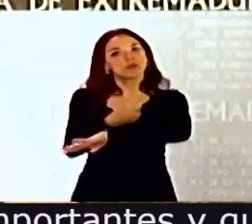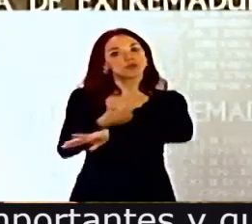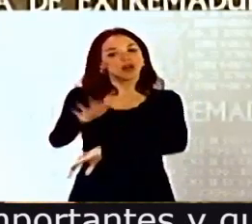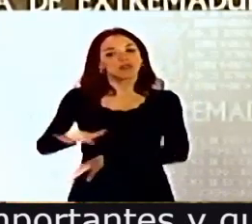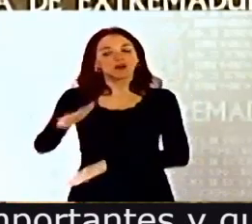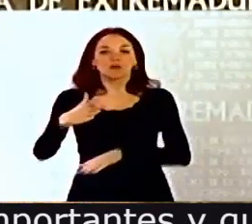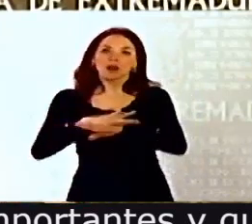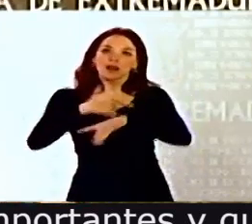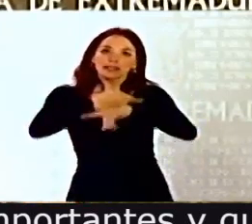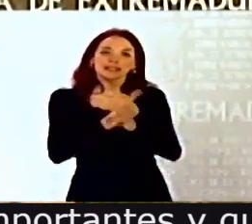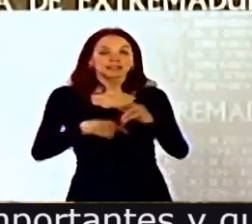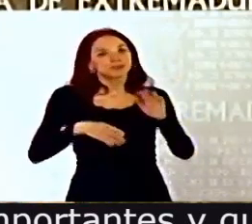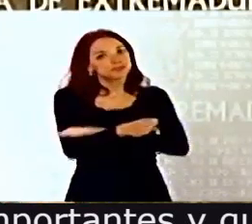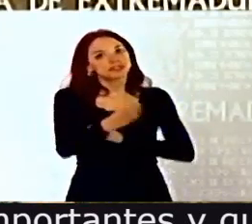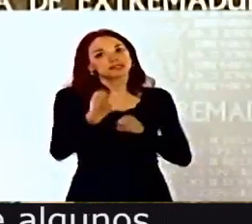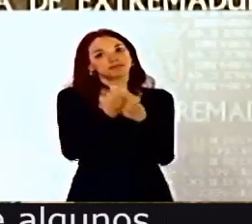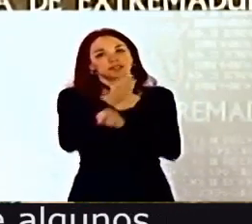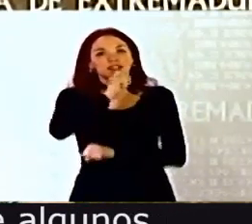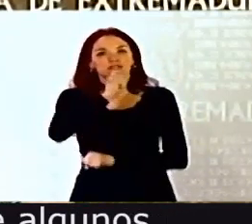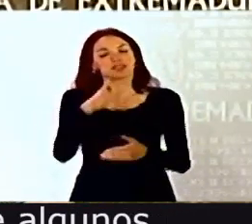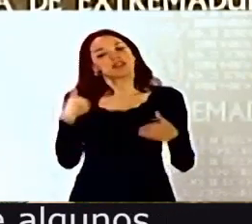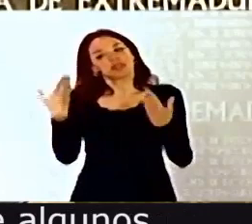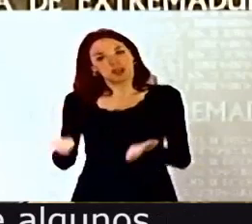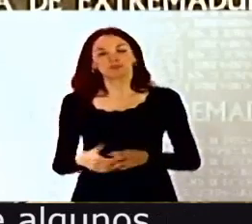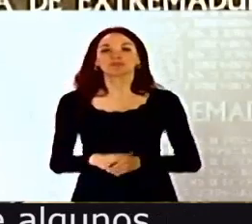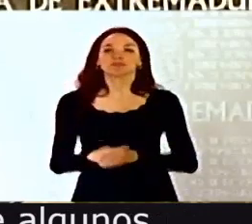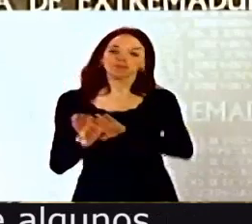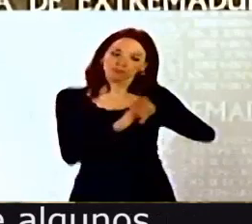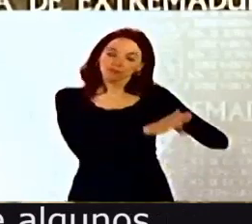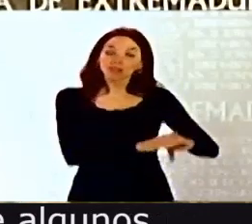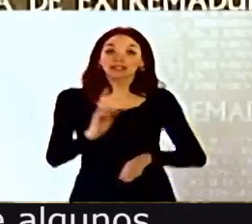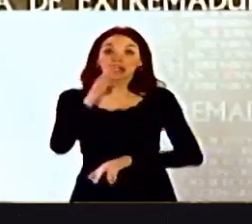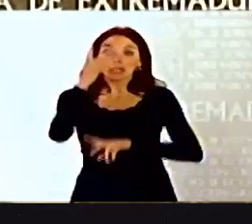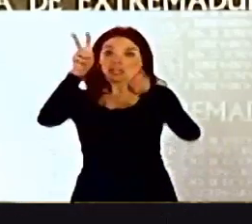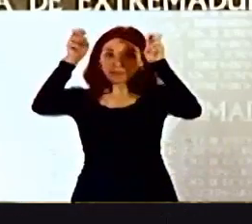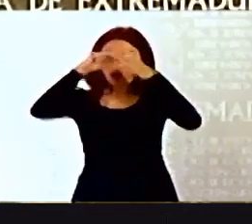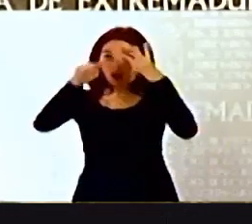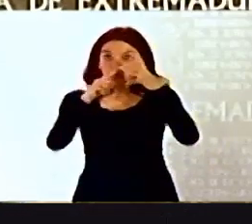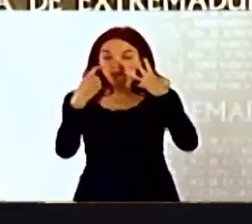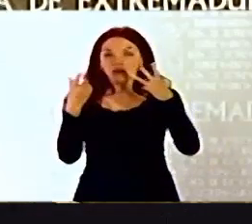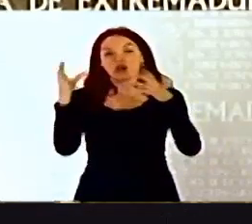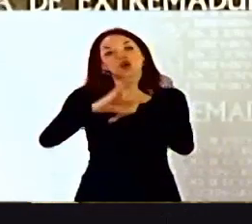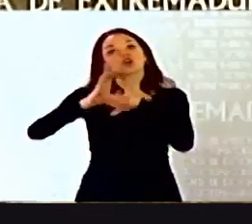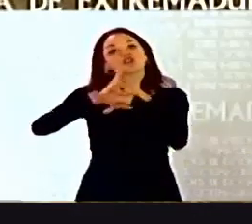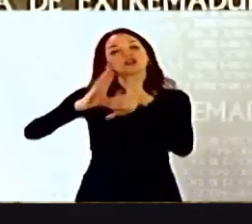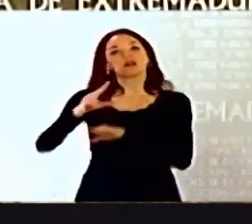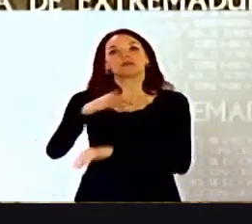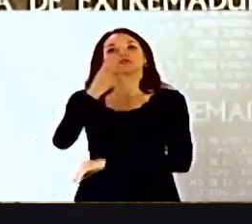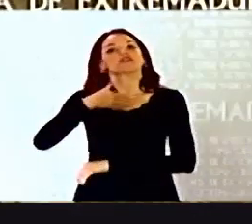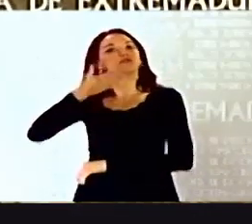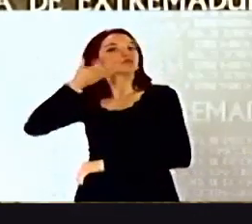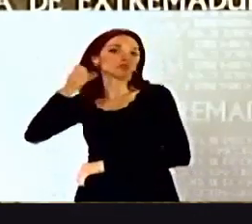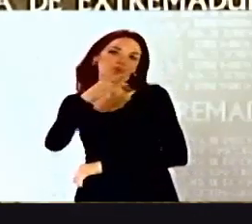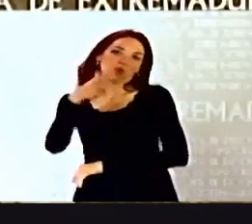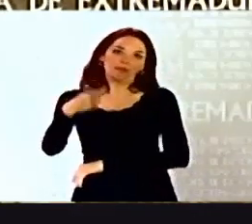acceder al mercado laboral. En tercer lugar, y desde la Consejería de Igualdad y Portavocía que tengo el honor de